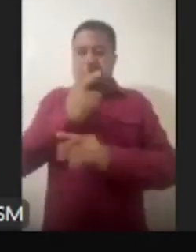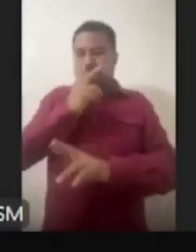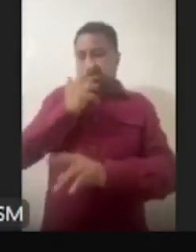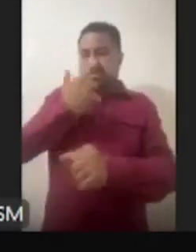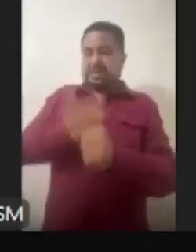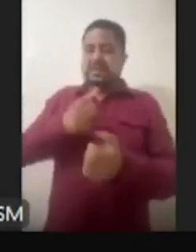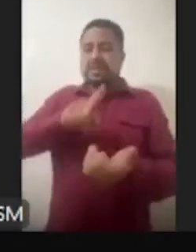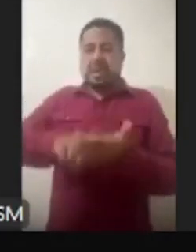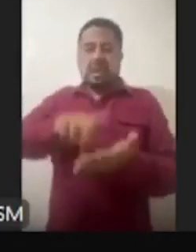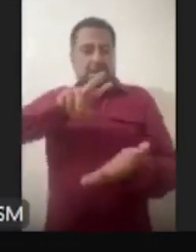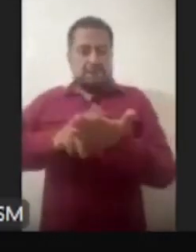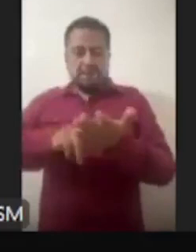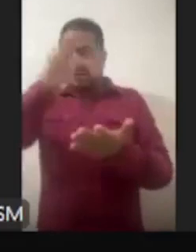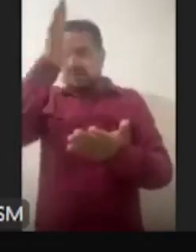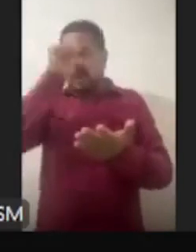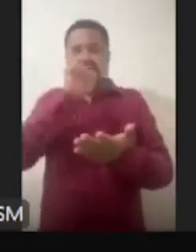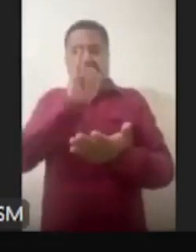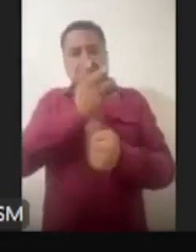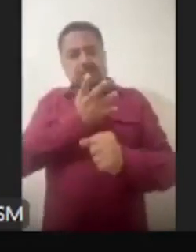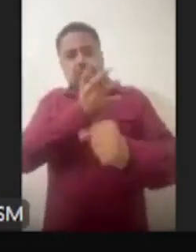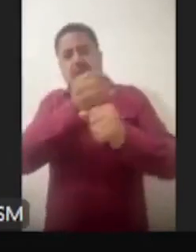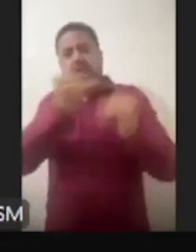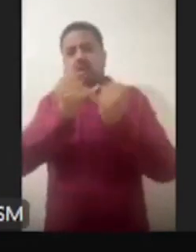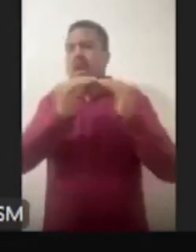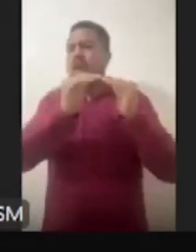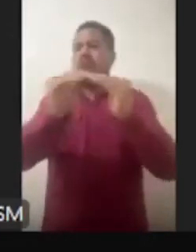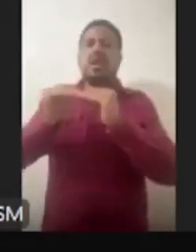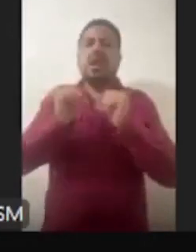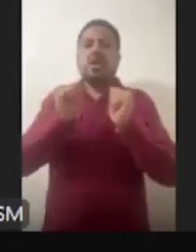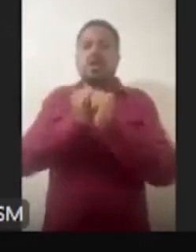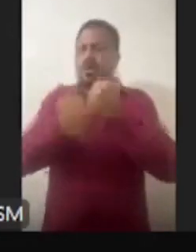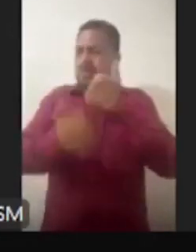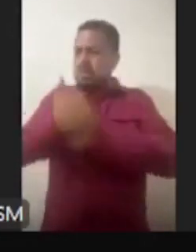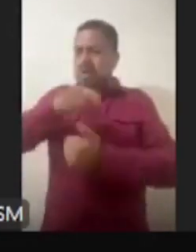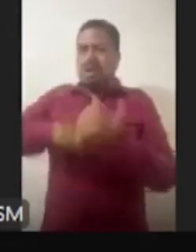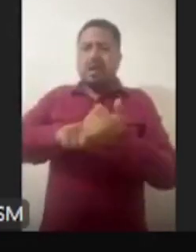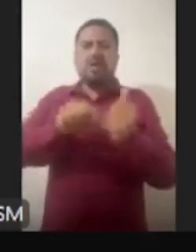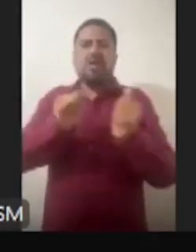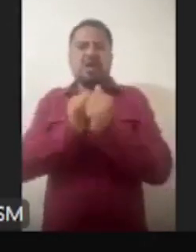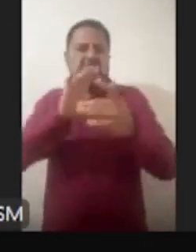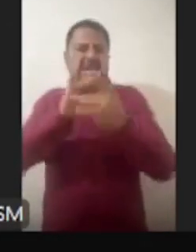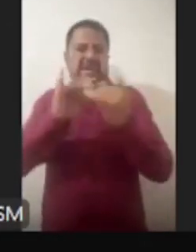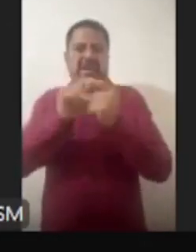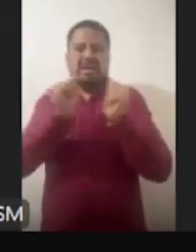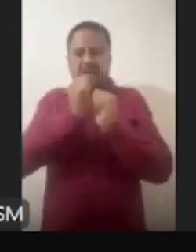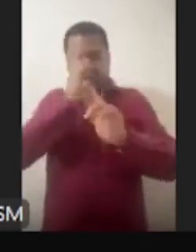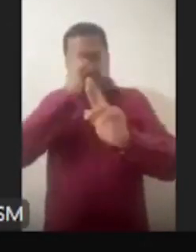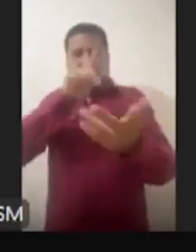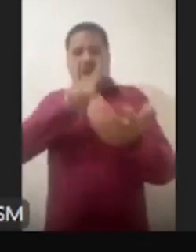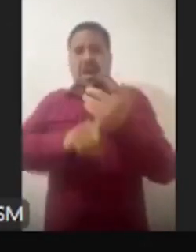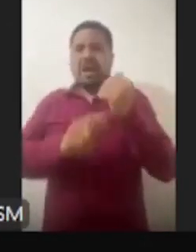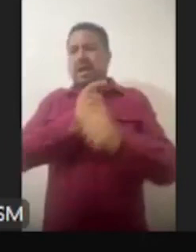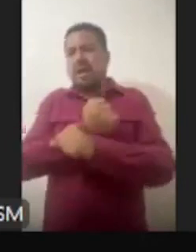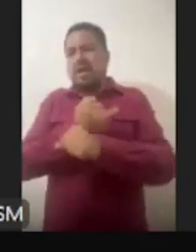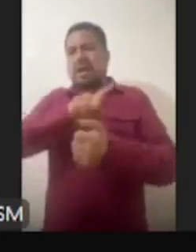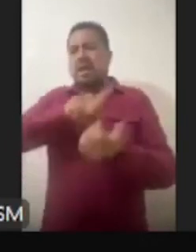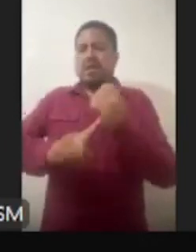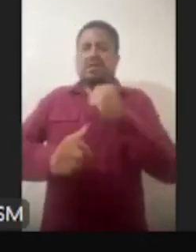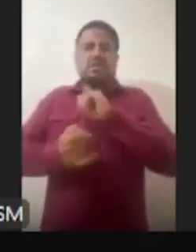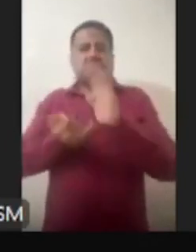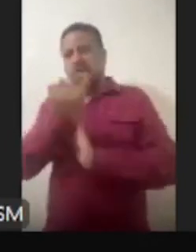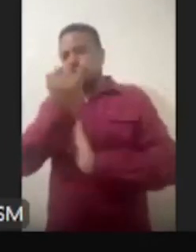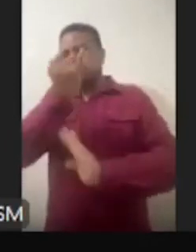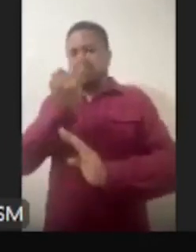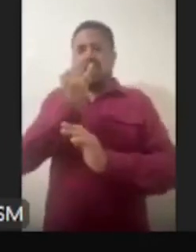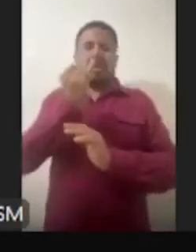ajuste en un bloque de competitividad diverso, sustentándose en el respeto a los principios de autoorganización y autodeterminación del instituto político que señaló